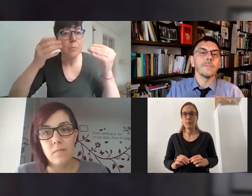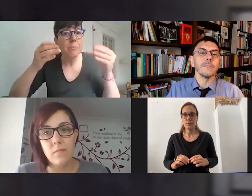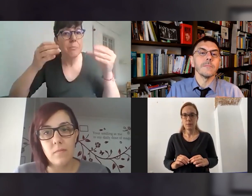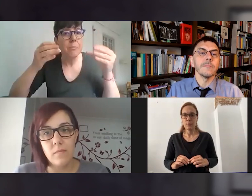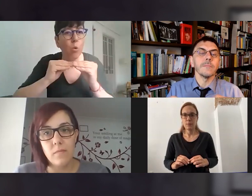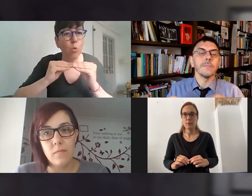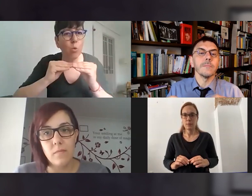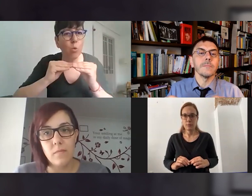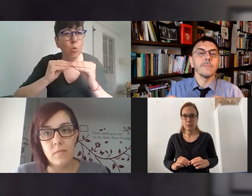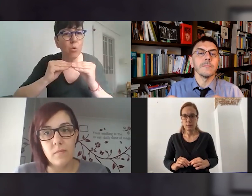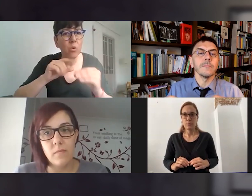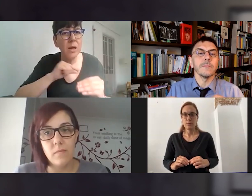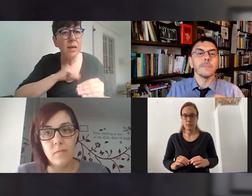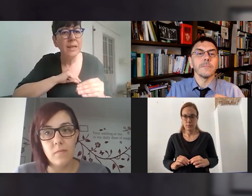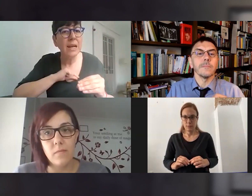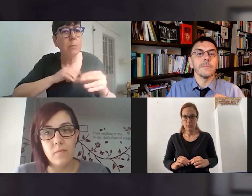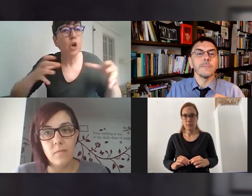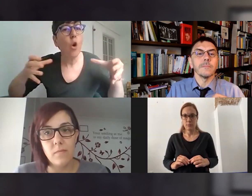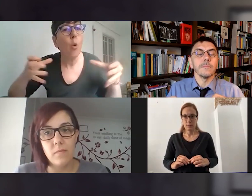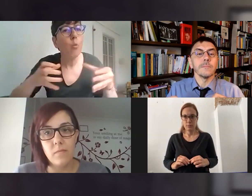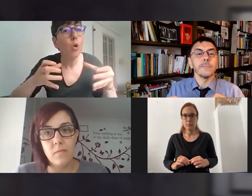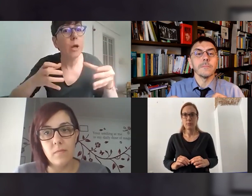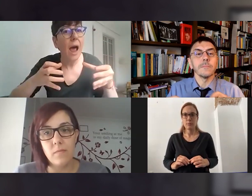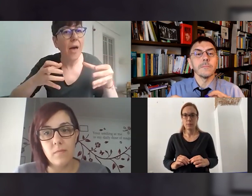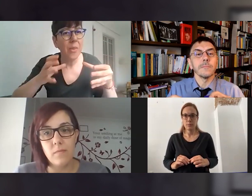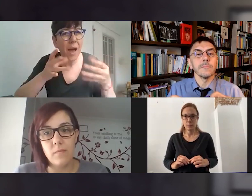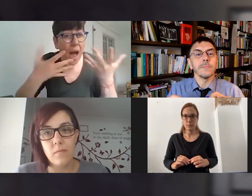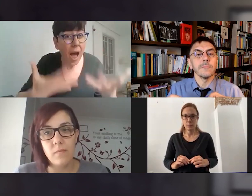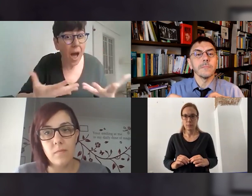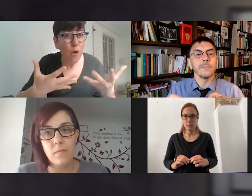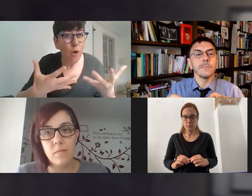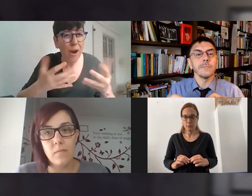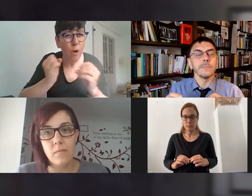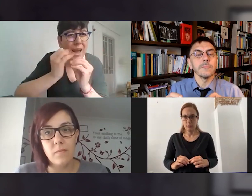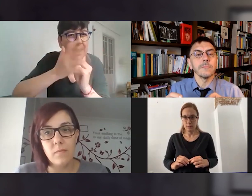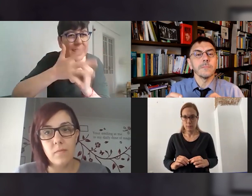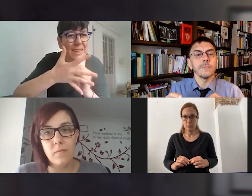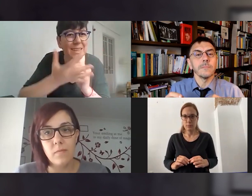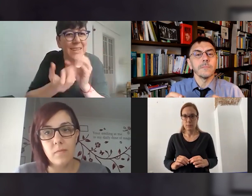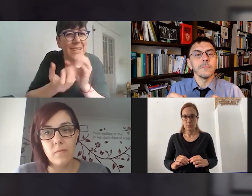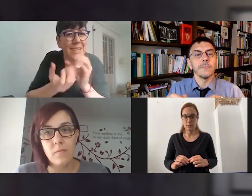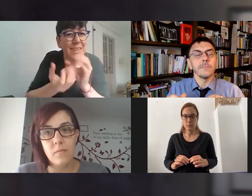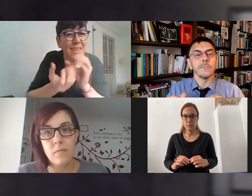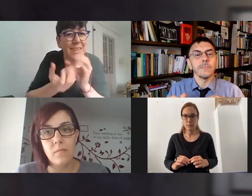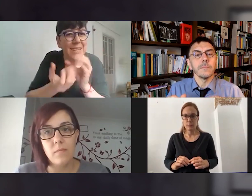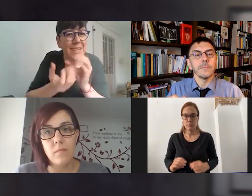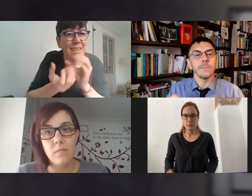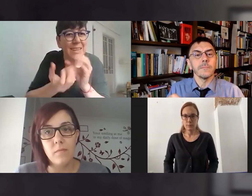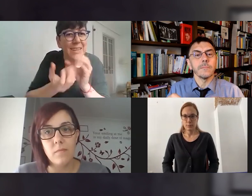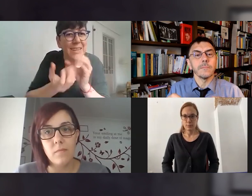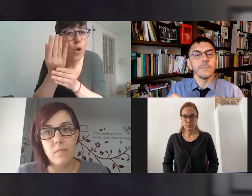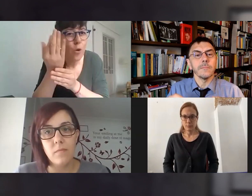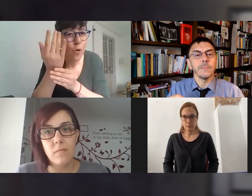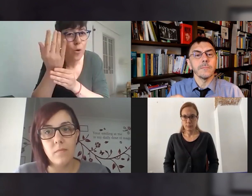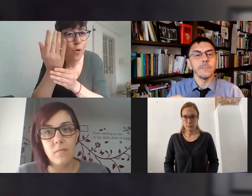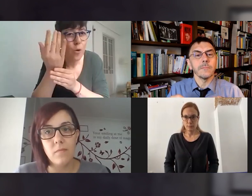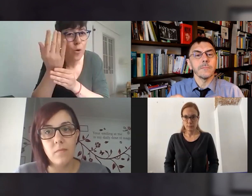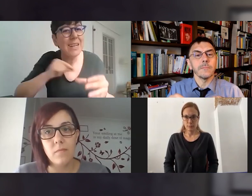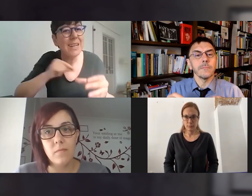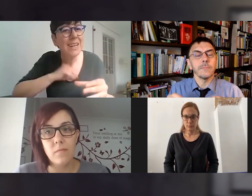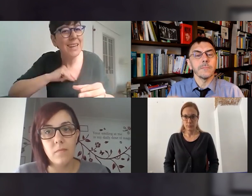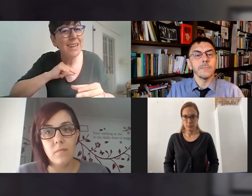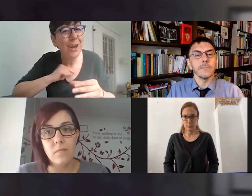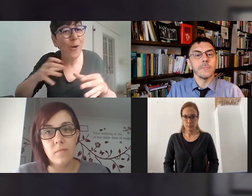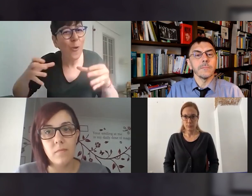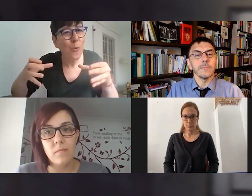que me gustaría pensar en lo común, en la comunidad, ahora más que nunca, con esta crisis